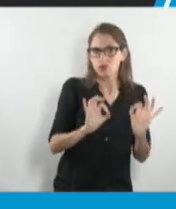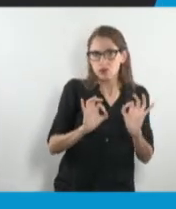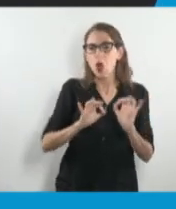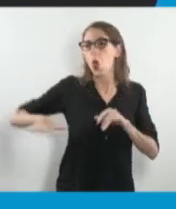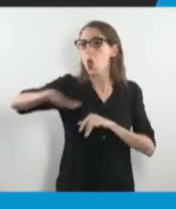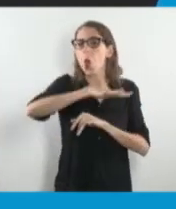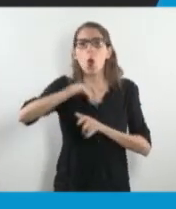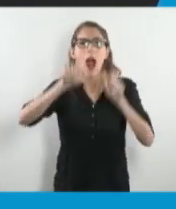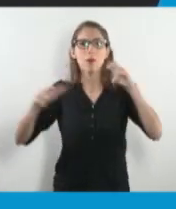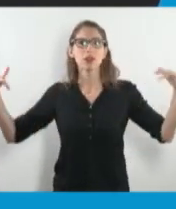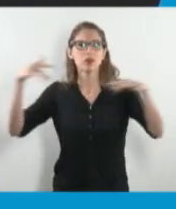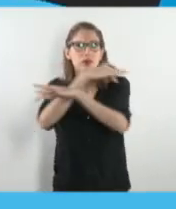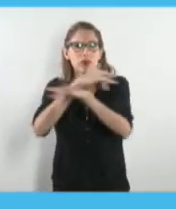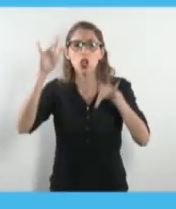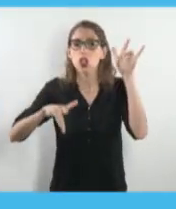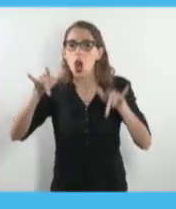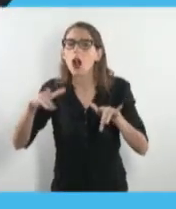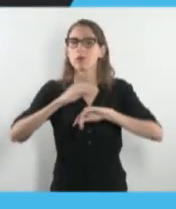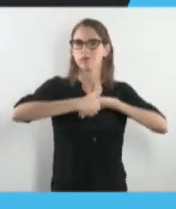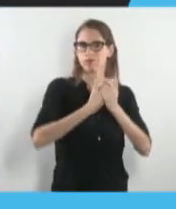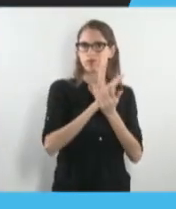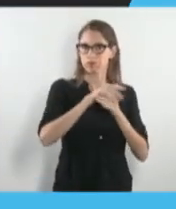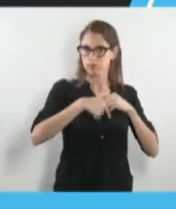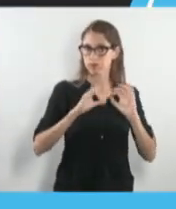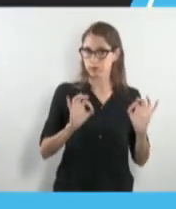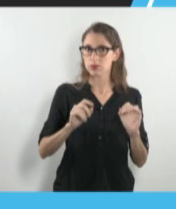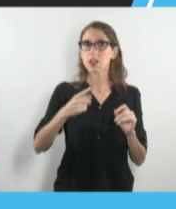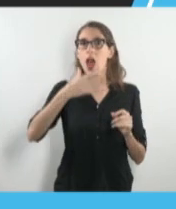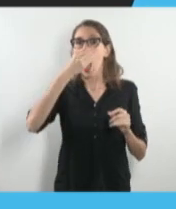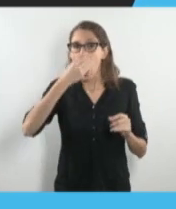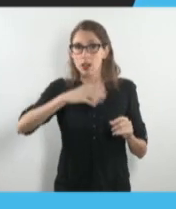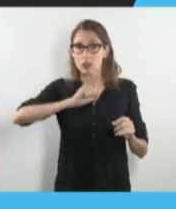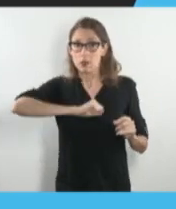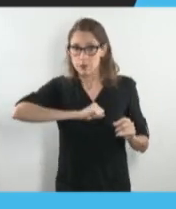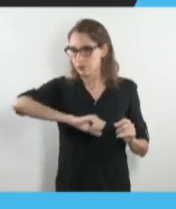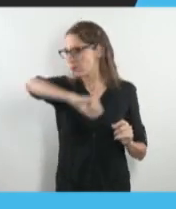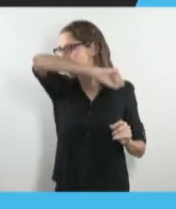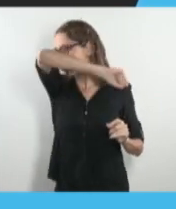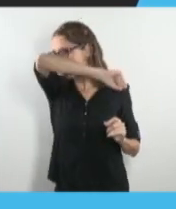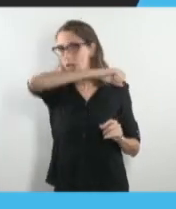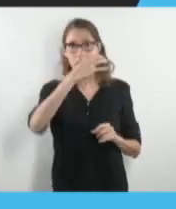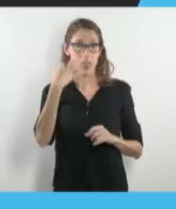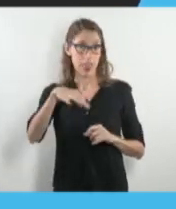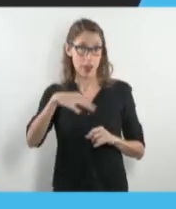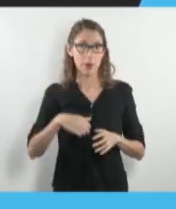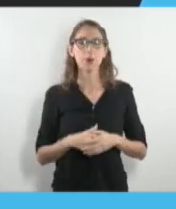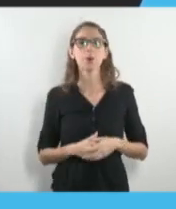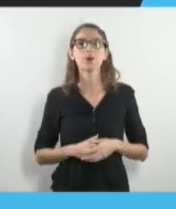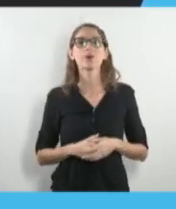con superficies en áreas públicas. Al toser o estornudar, cubrirse la nariz y la boca con el pliegue del